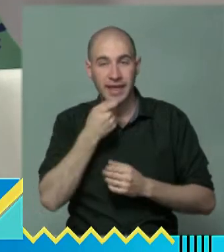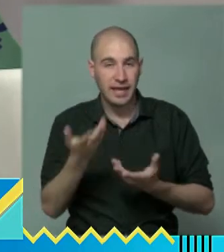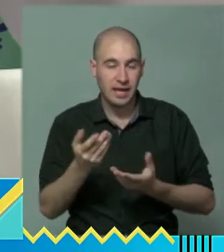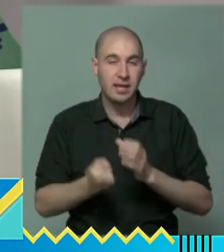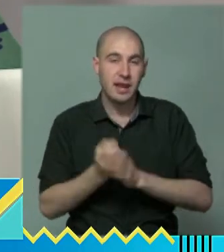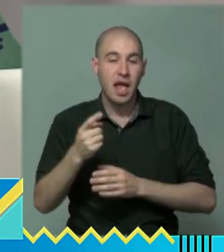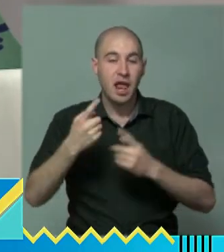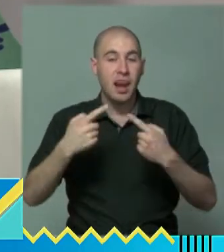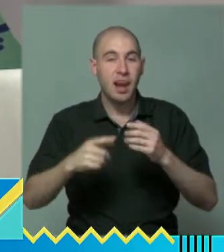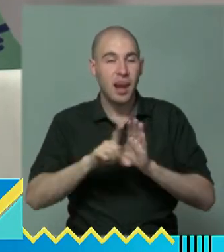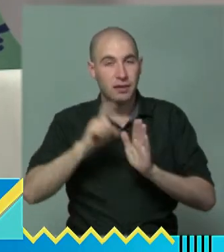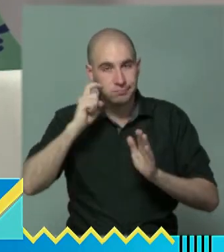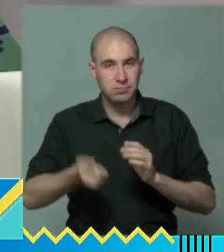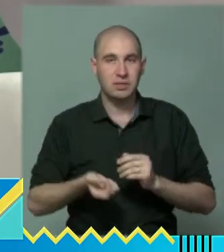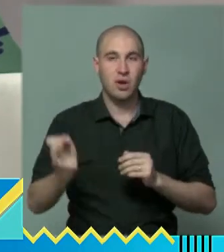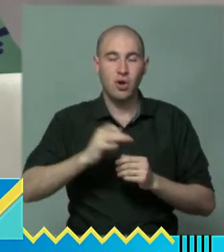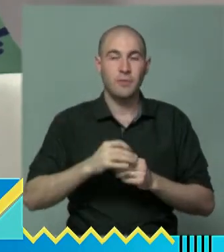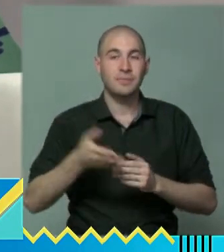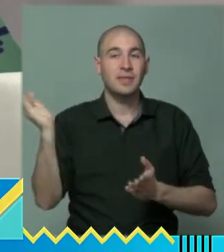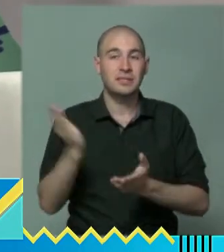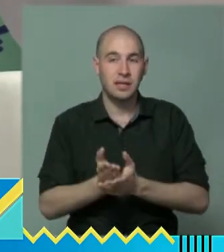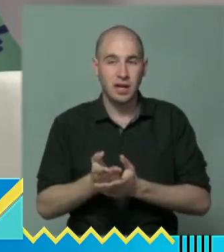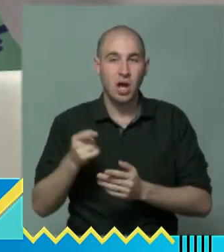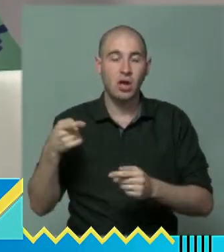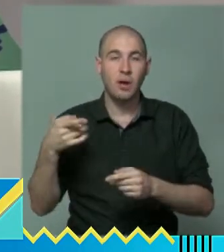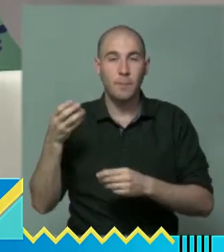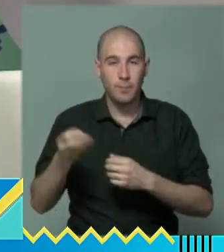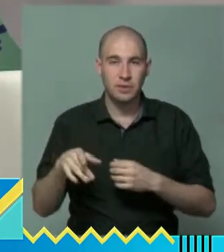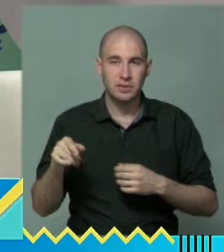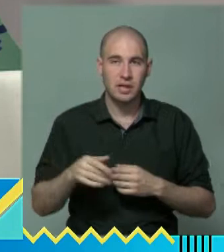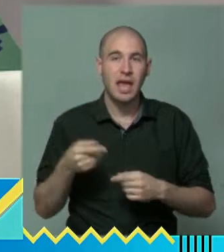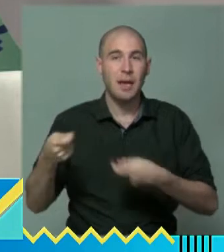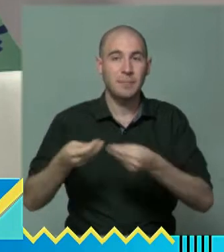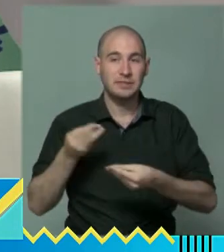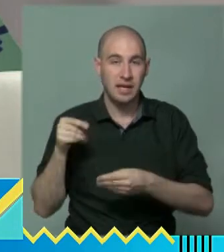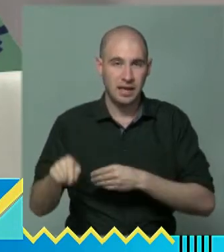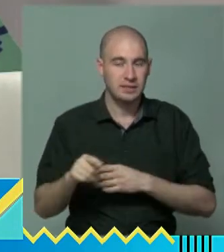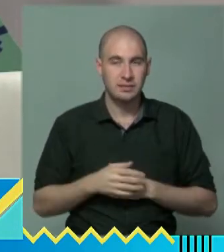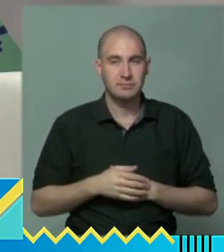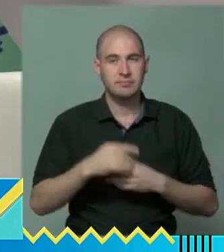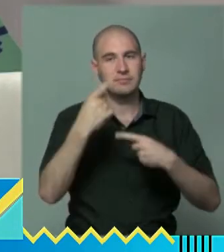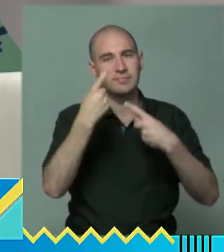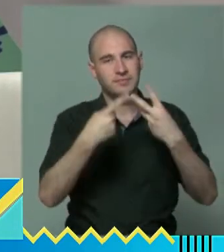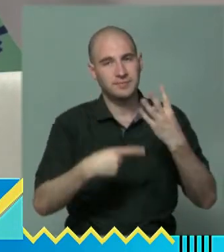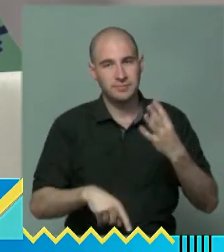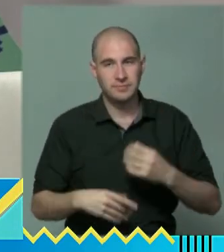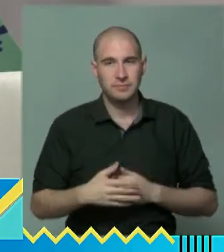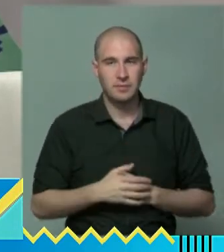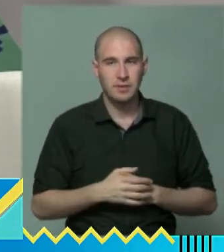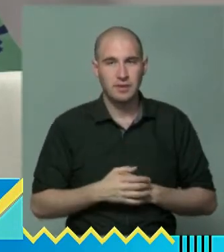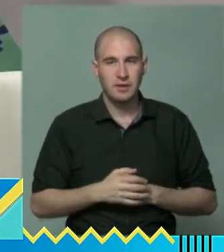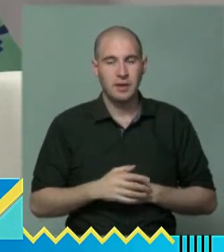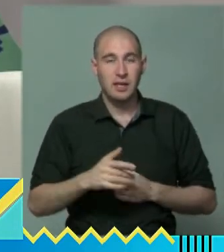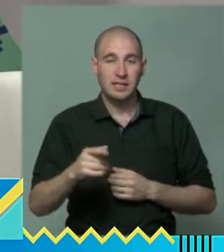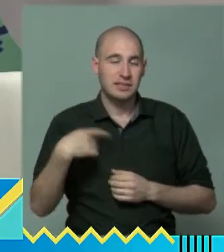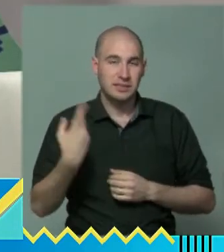la maniobra ilícita, la publicación de la sentencia condenatoria a costa de la misma empresa. En fin, se ha echado mano,